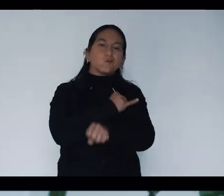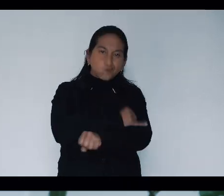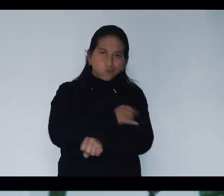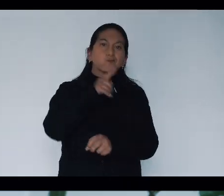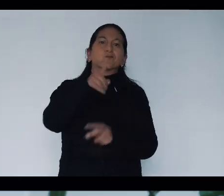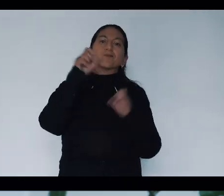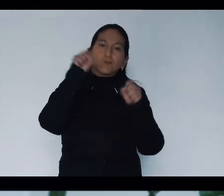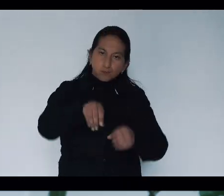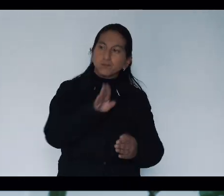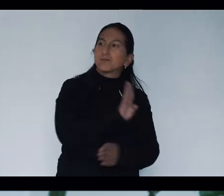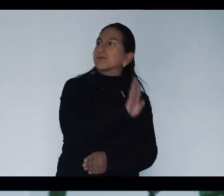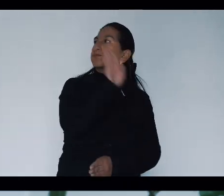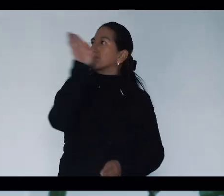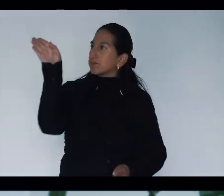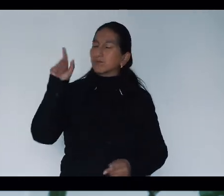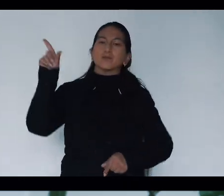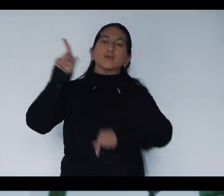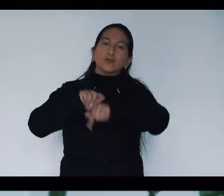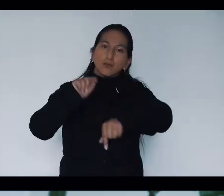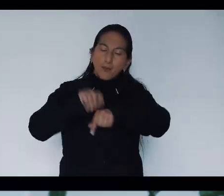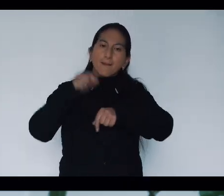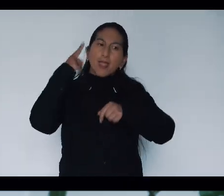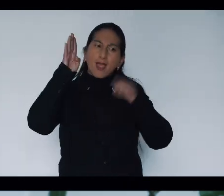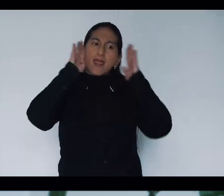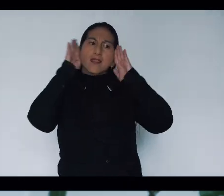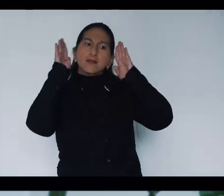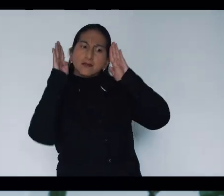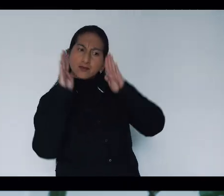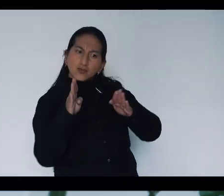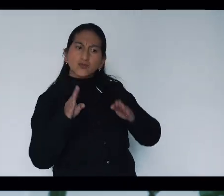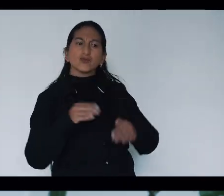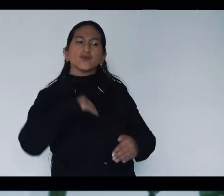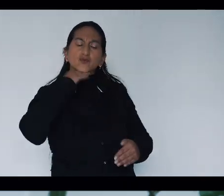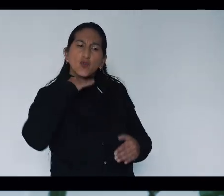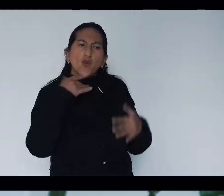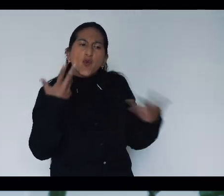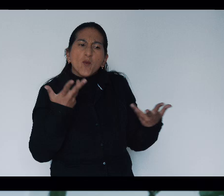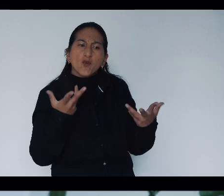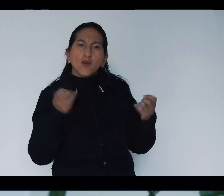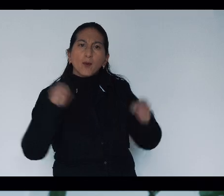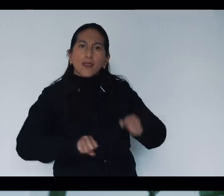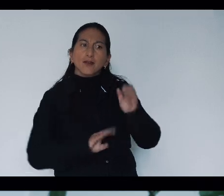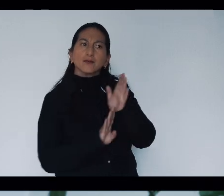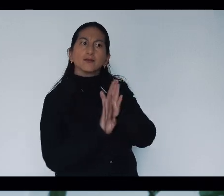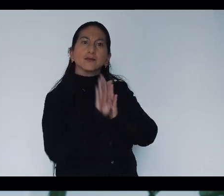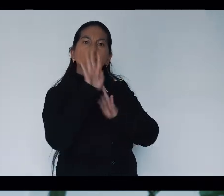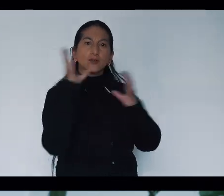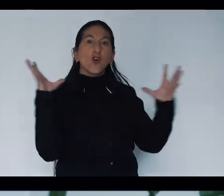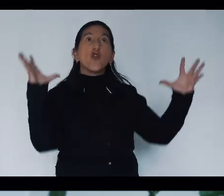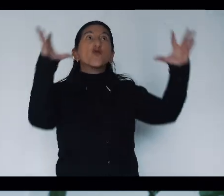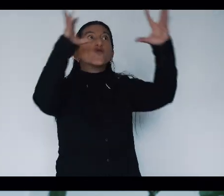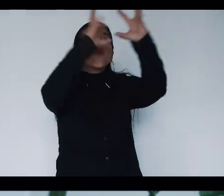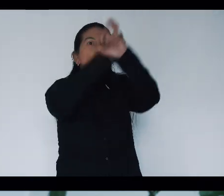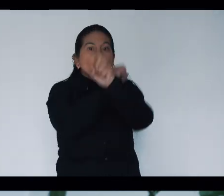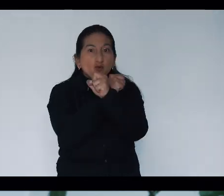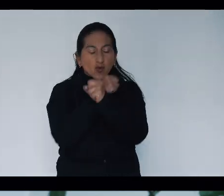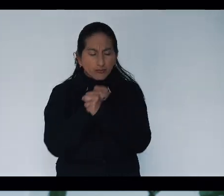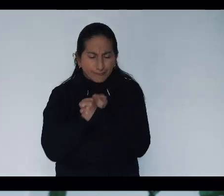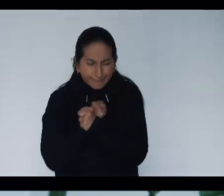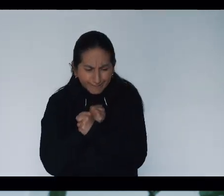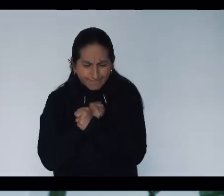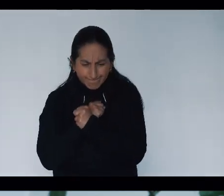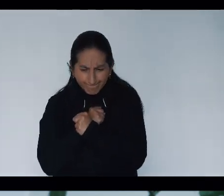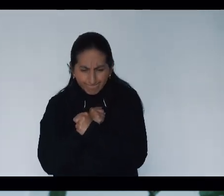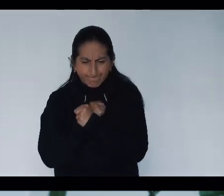nos brindan las herramientas suficientes para salir de ese túnel que tenemos, en los que nos encontramos, donde vemos que